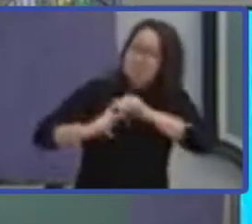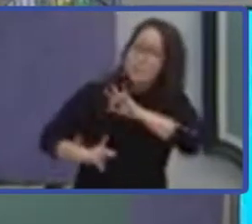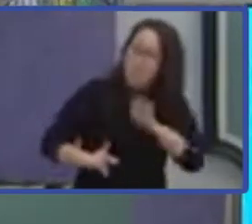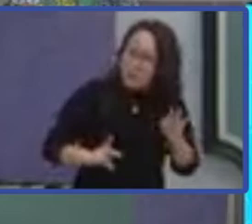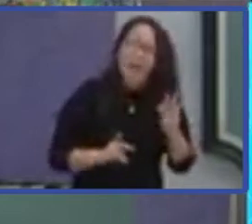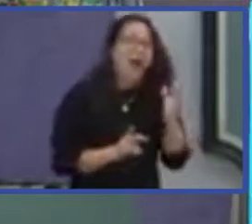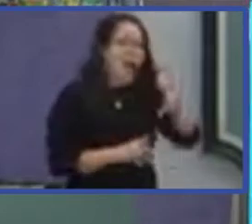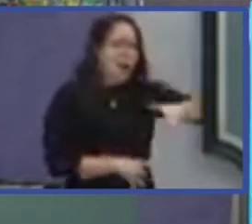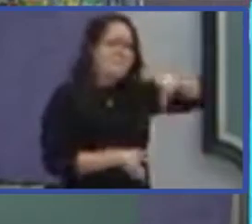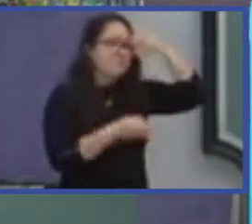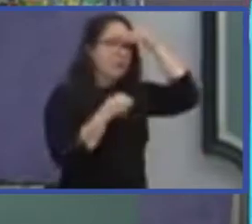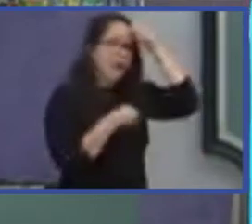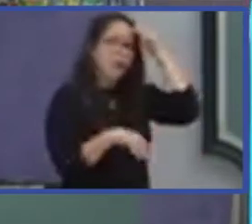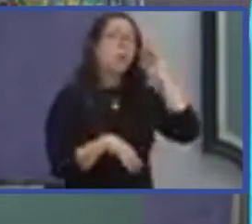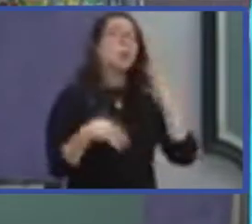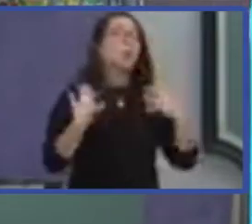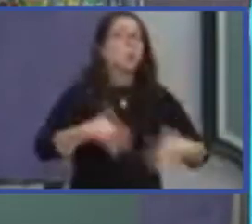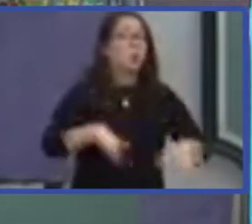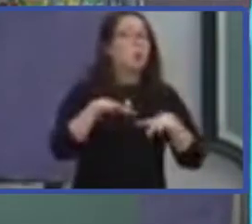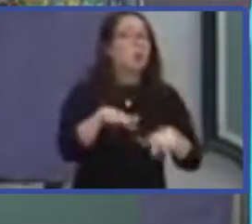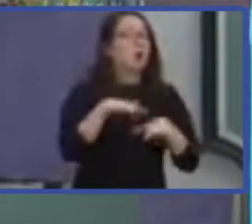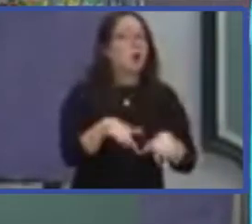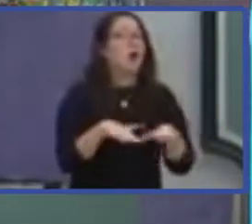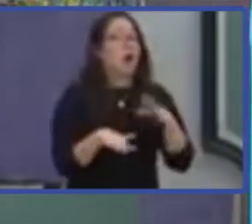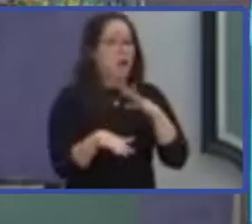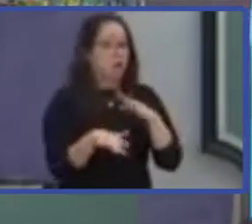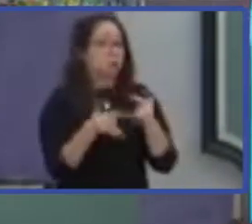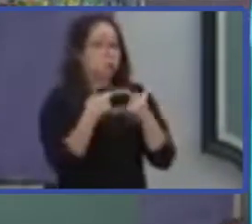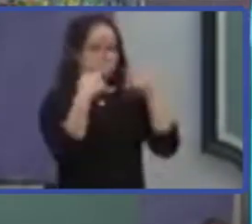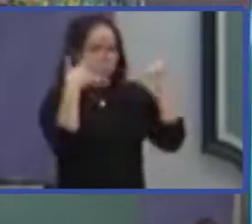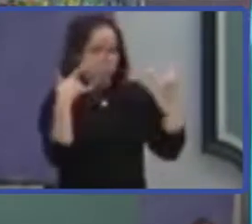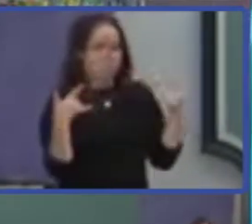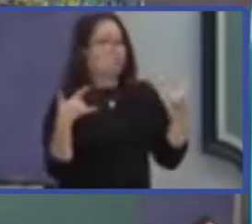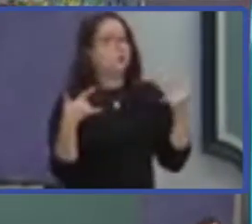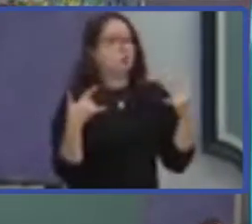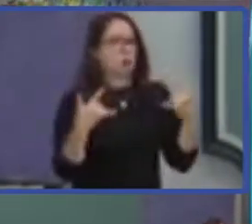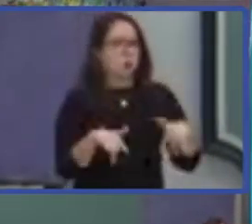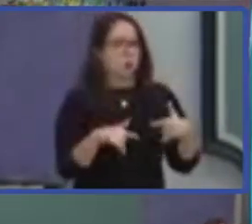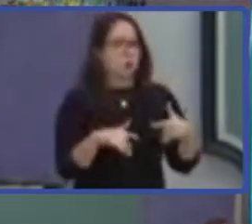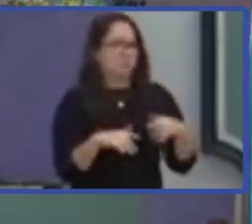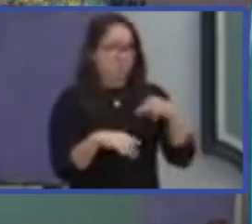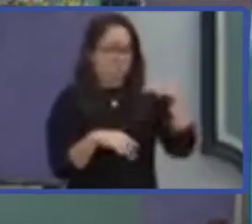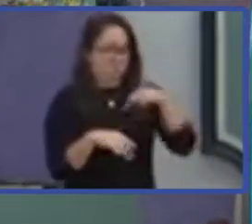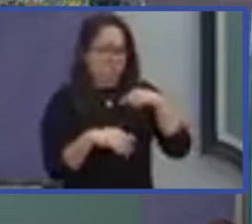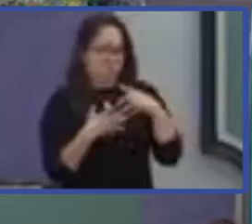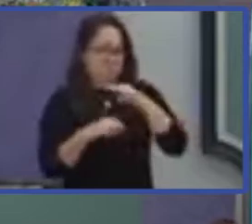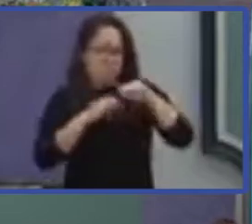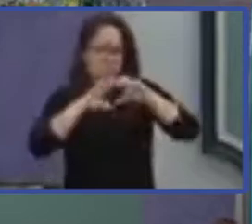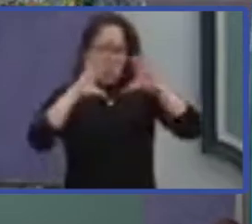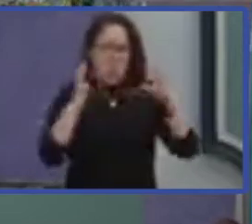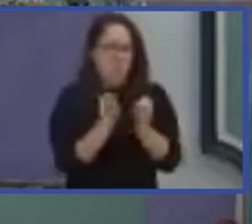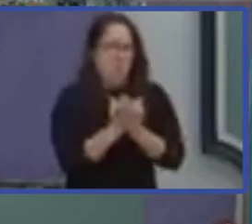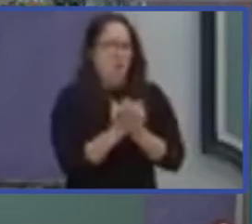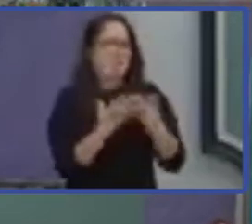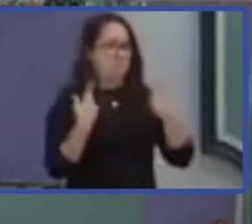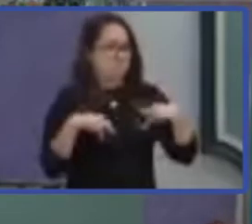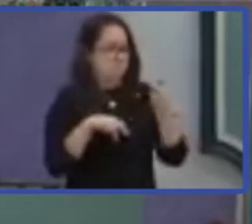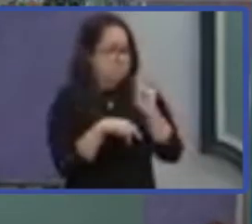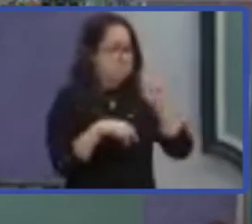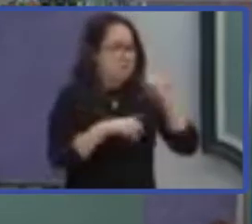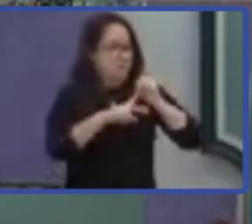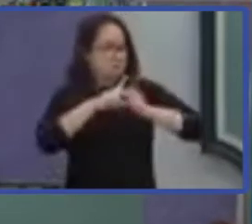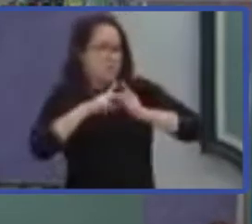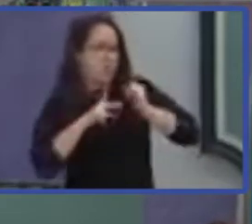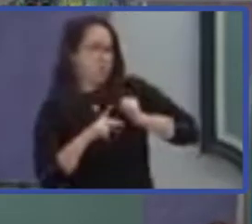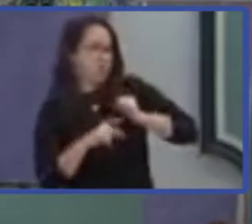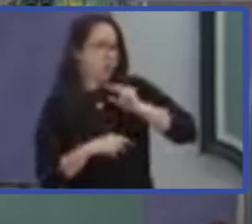habido grandes matemáticas en la historia de nuestro mundo desde el siglo XVIII desde Hipatia